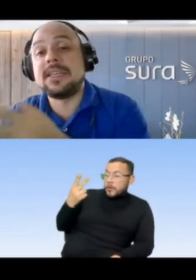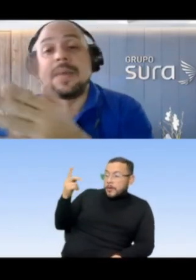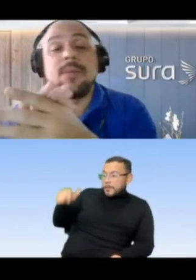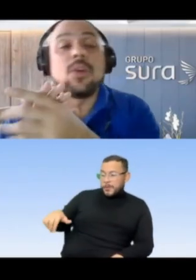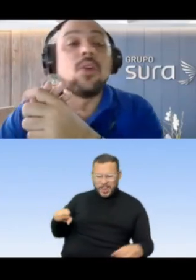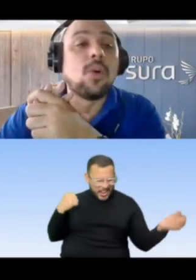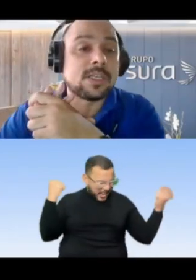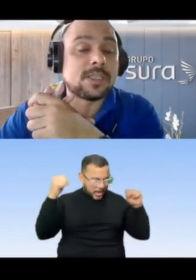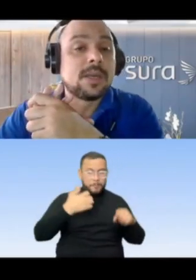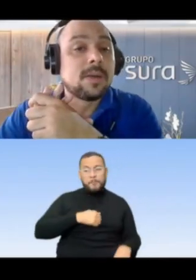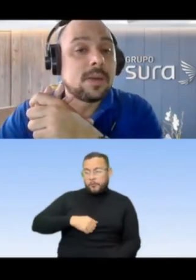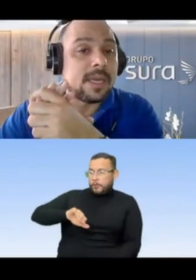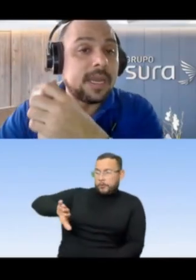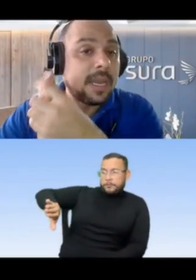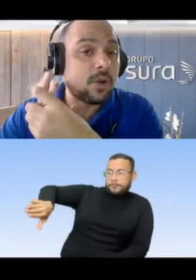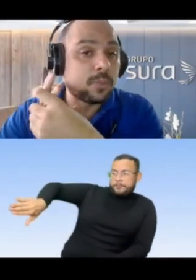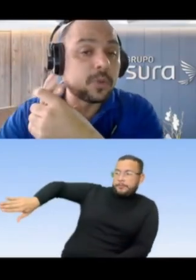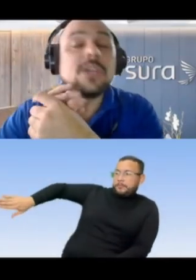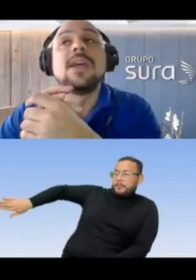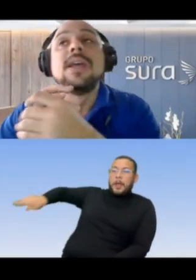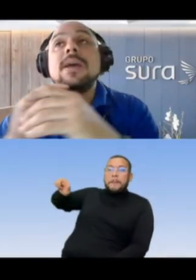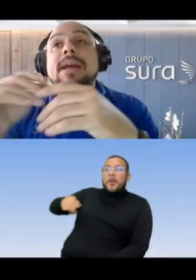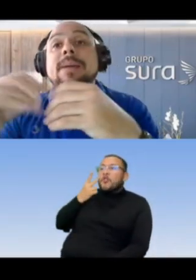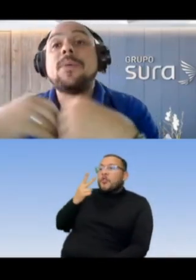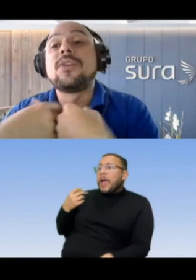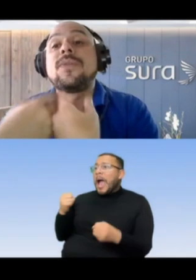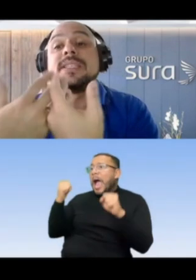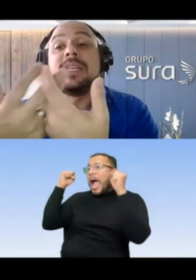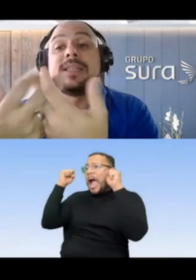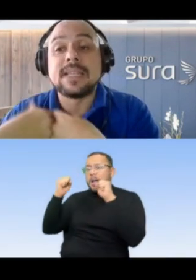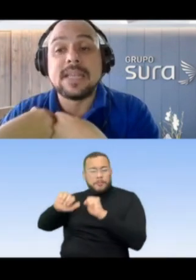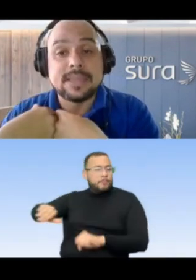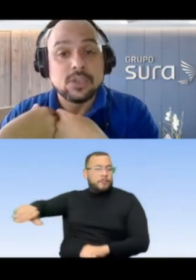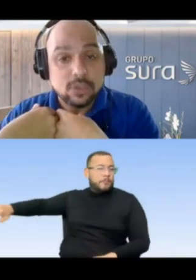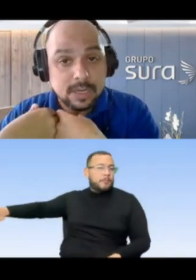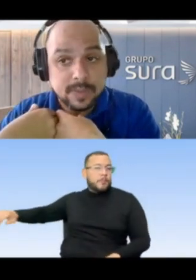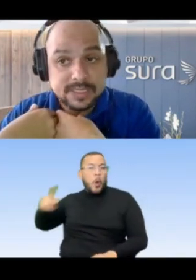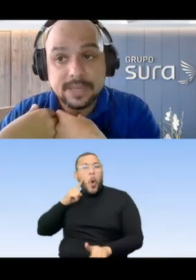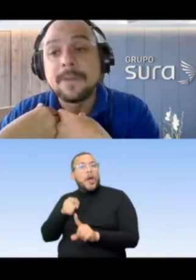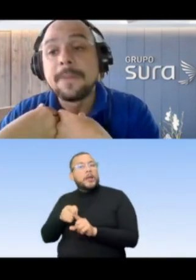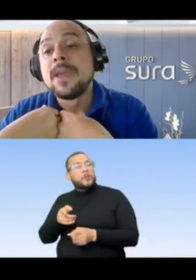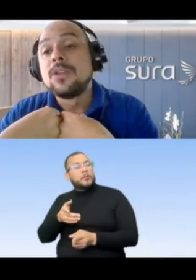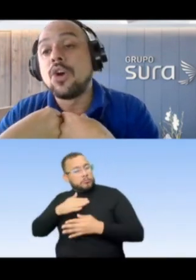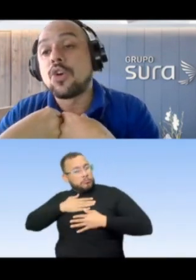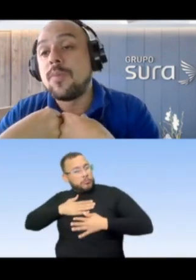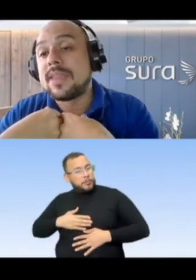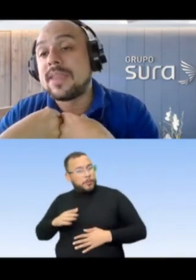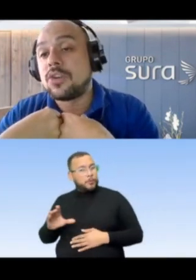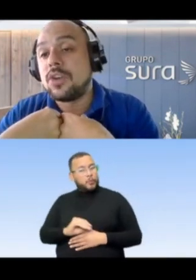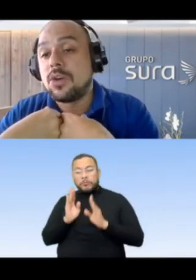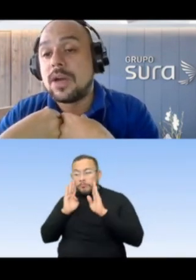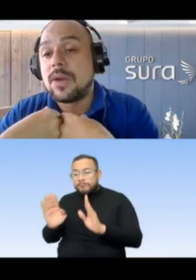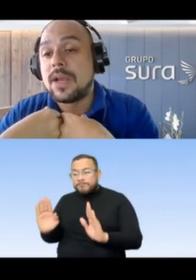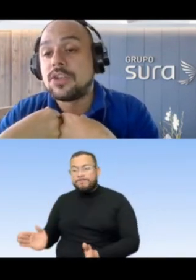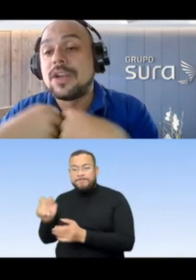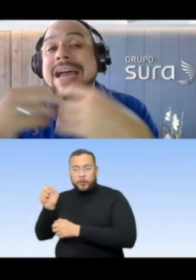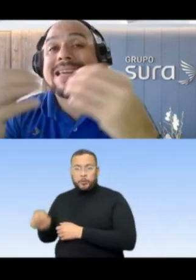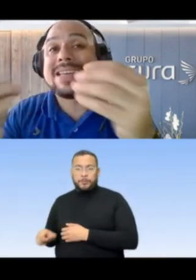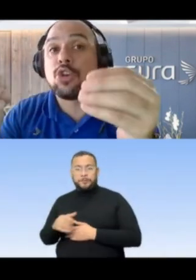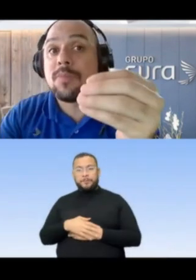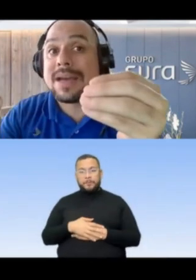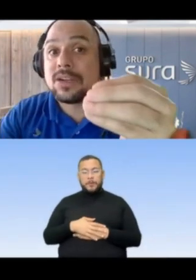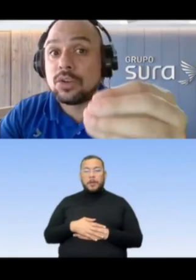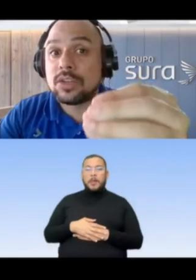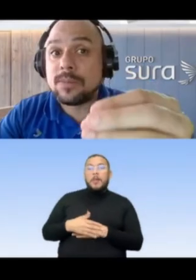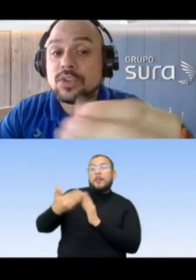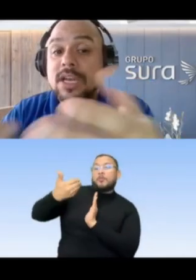emergencia, retirémoslo lo más lejos posible para poder facilitar la atención del paciente. Documentación y colaboración.